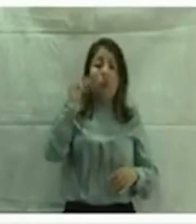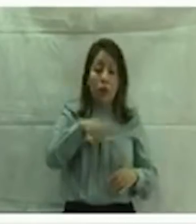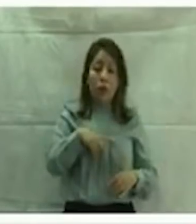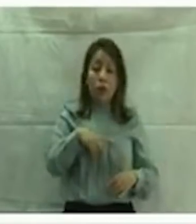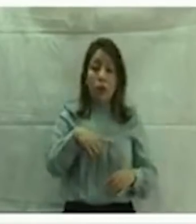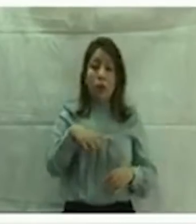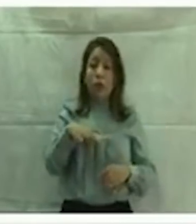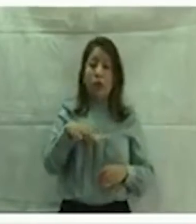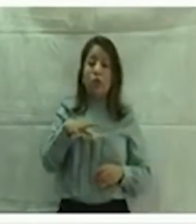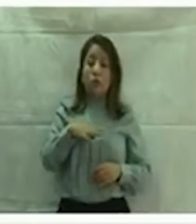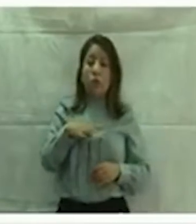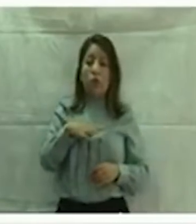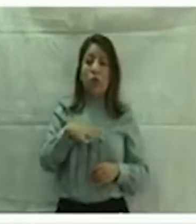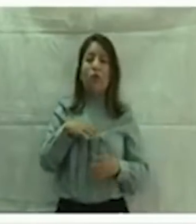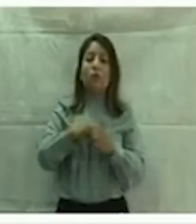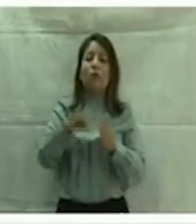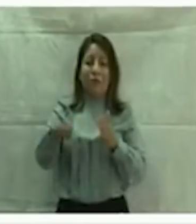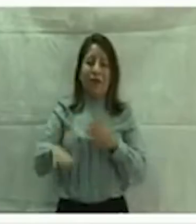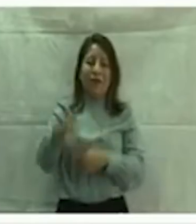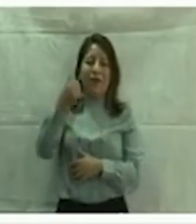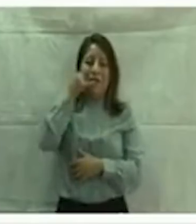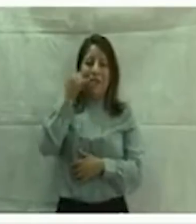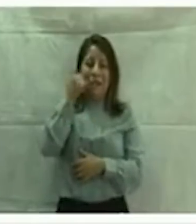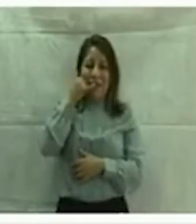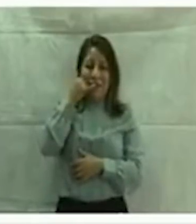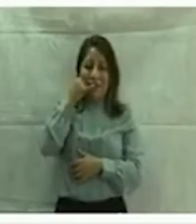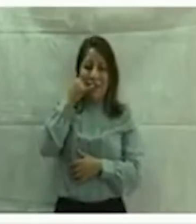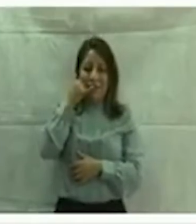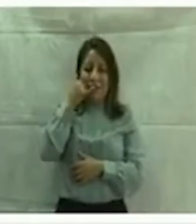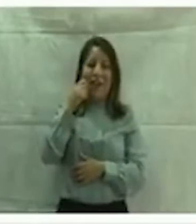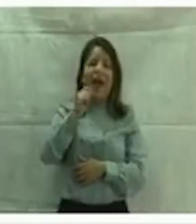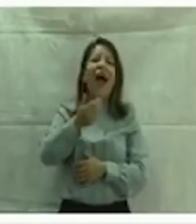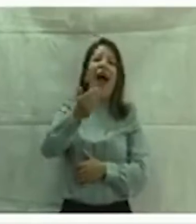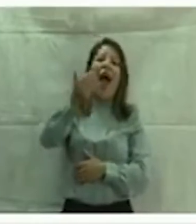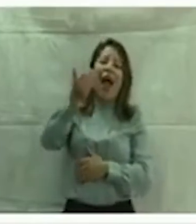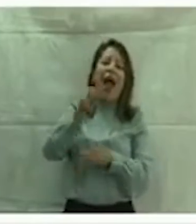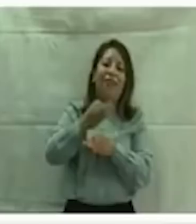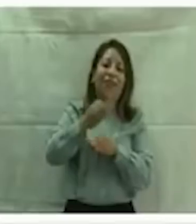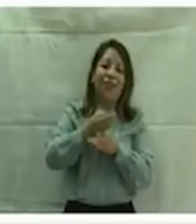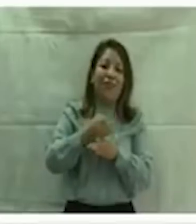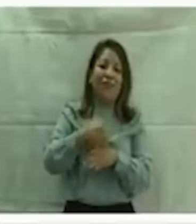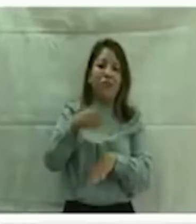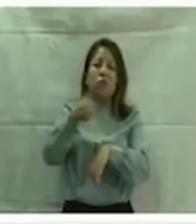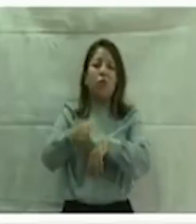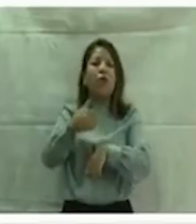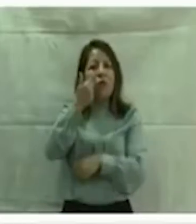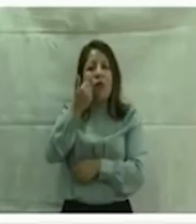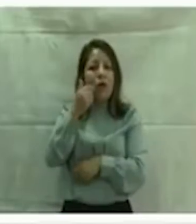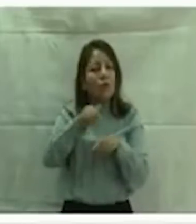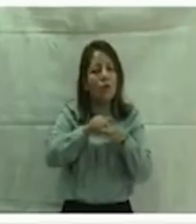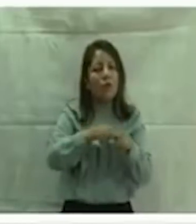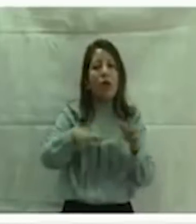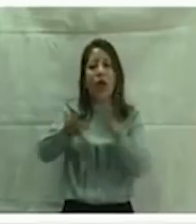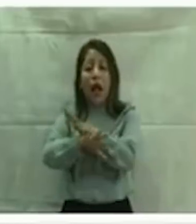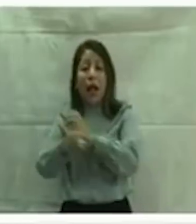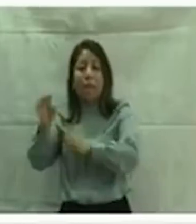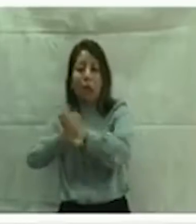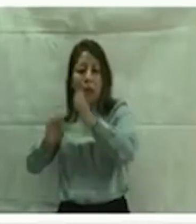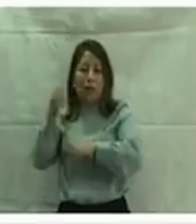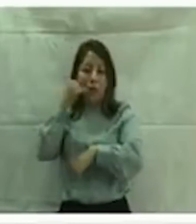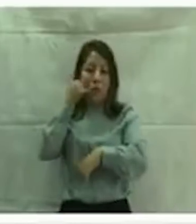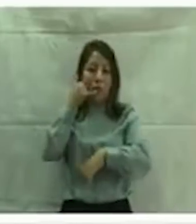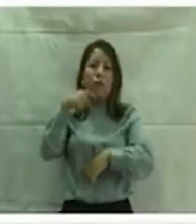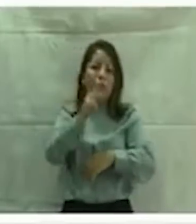al INAI es la de custodiar, proteger y garantizar la protección de datos personales de cualquier persona, y a la